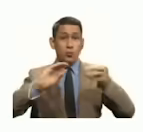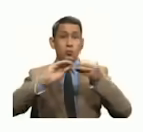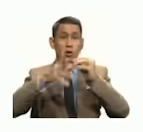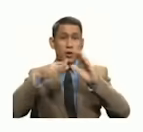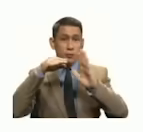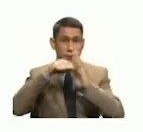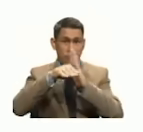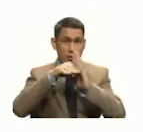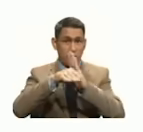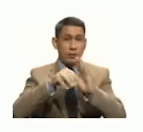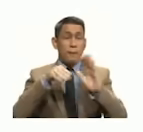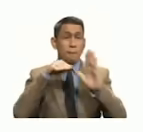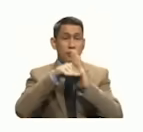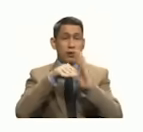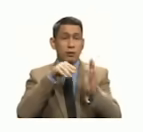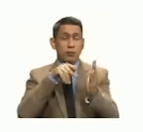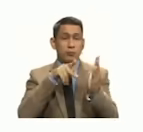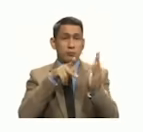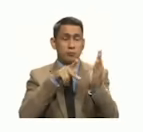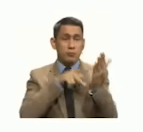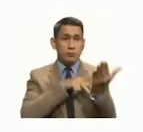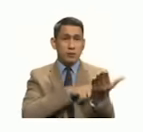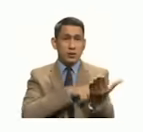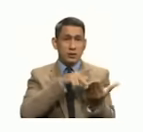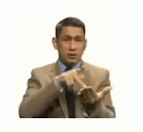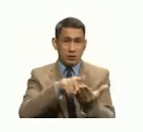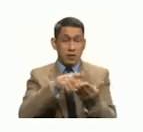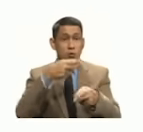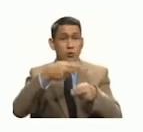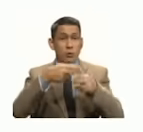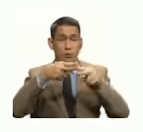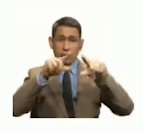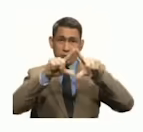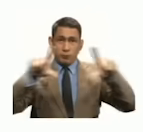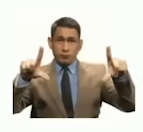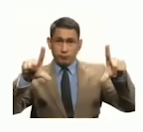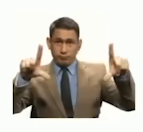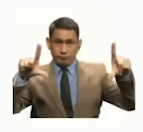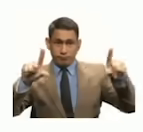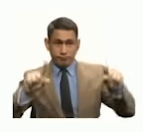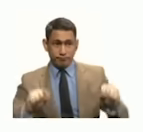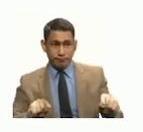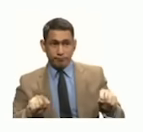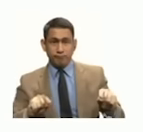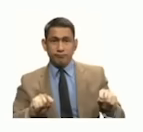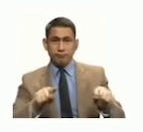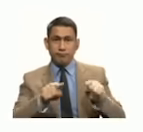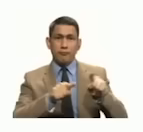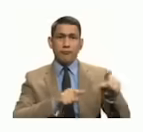22-10-10-60-86 del Banco de Pichincha a nombre de Dani Emanuel Armijos Armijos o llamando al